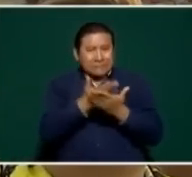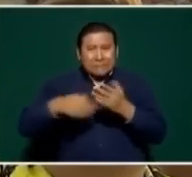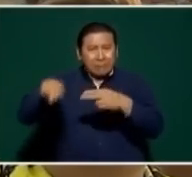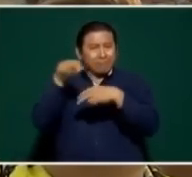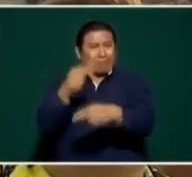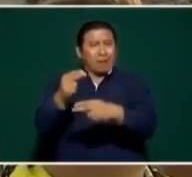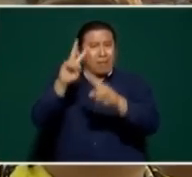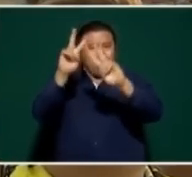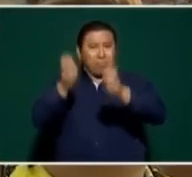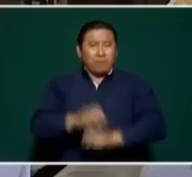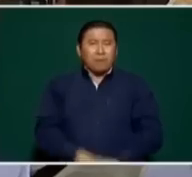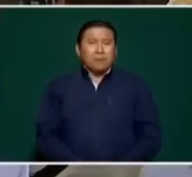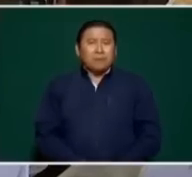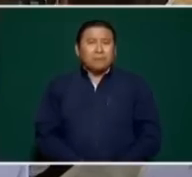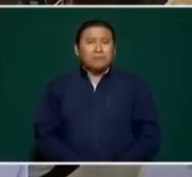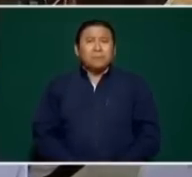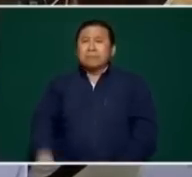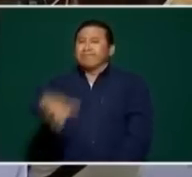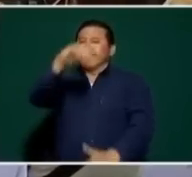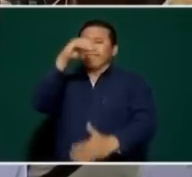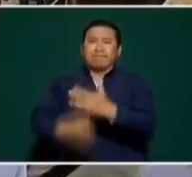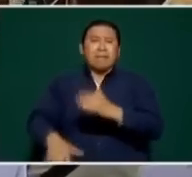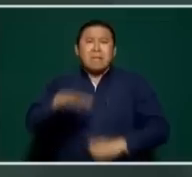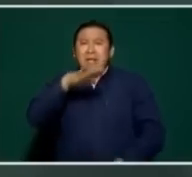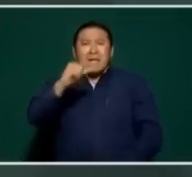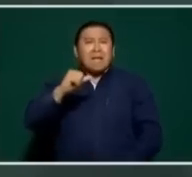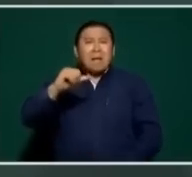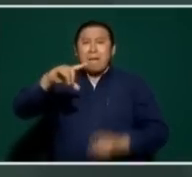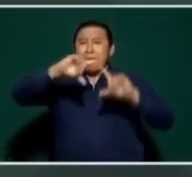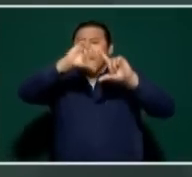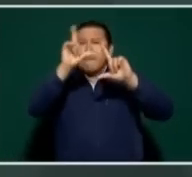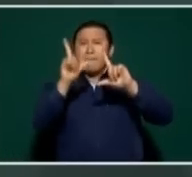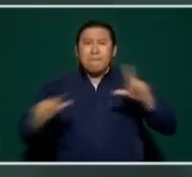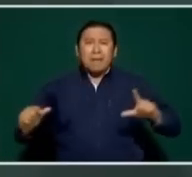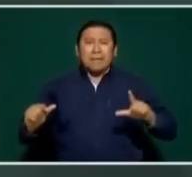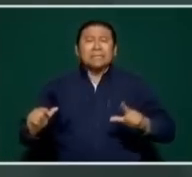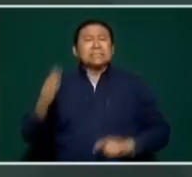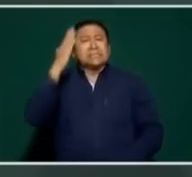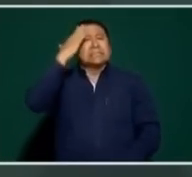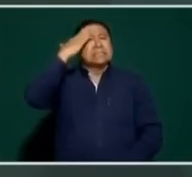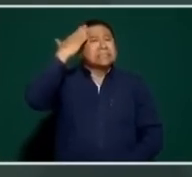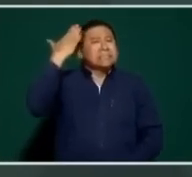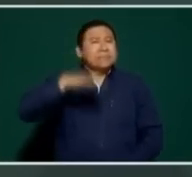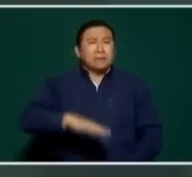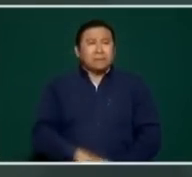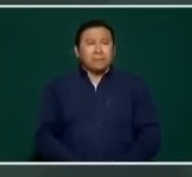a este tema? Que se acabe la corrupción en México. ¿Y saben qué?